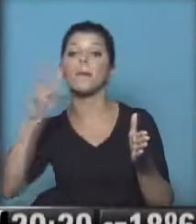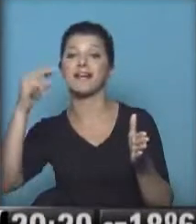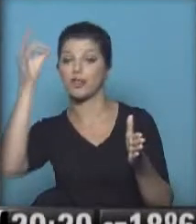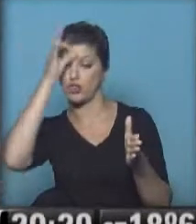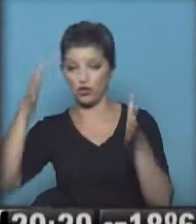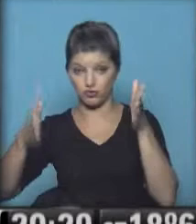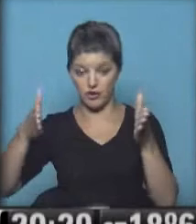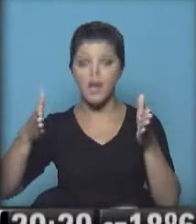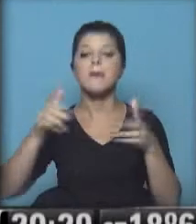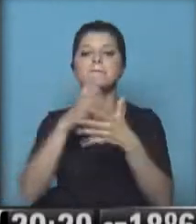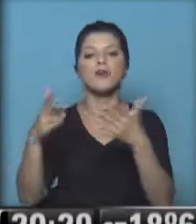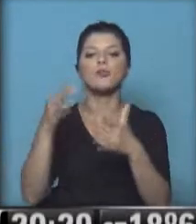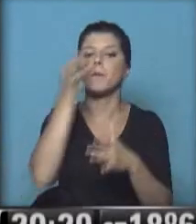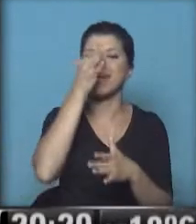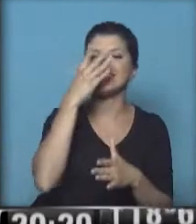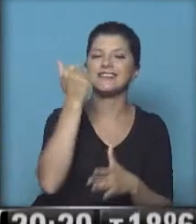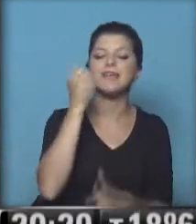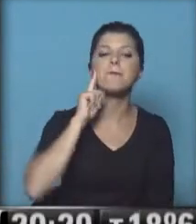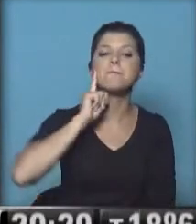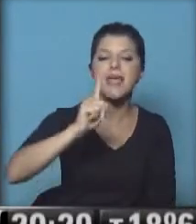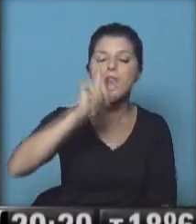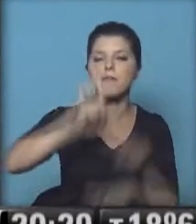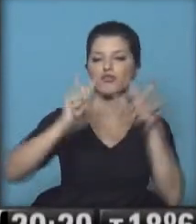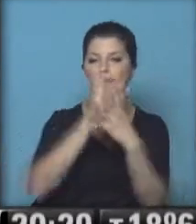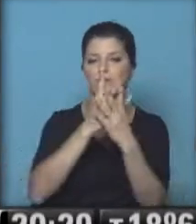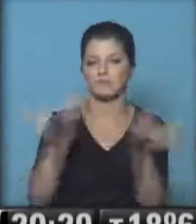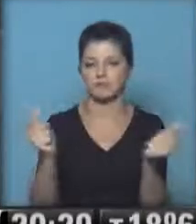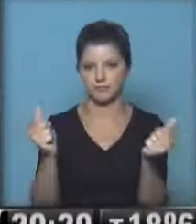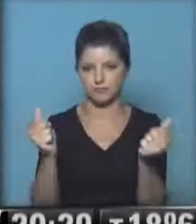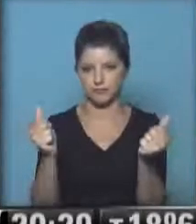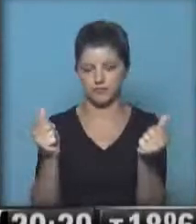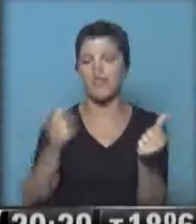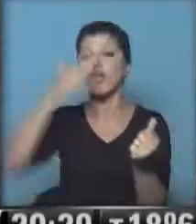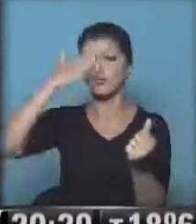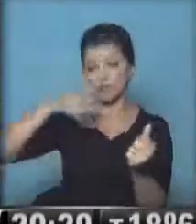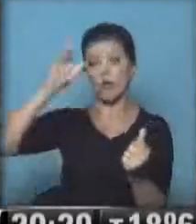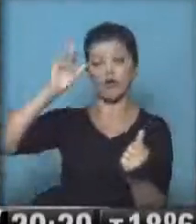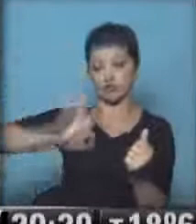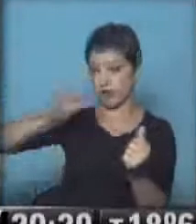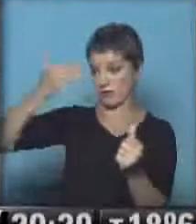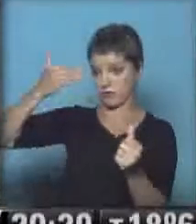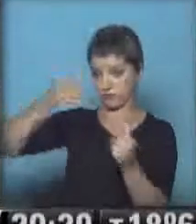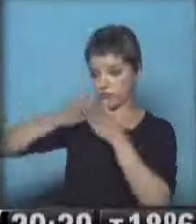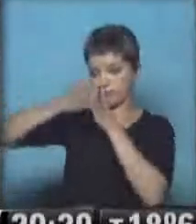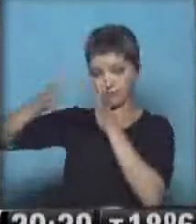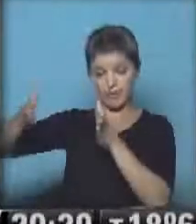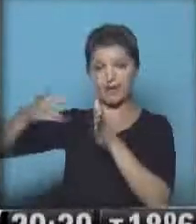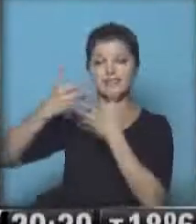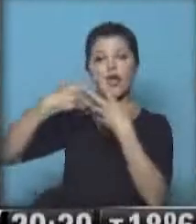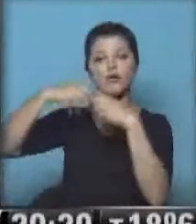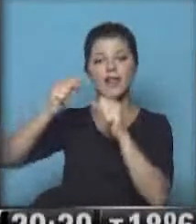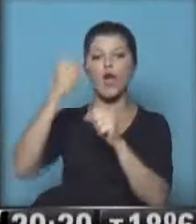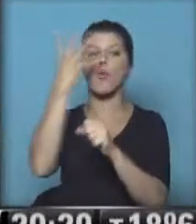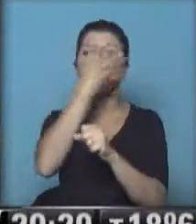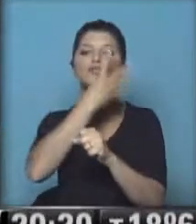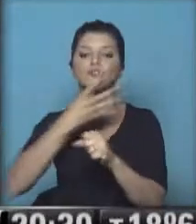México al menos 26.000 personas desaparecidas y en los últimos 8 años fueron halladas